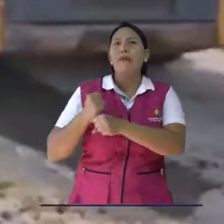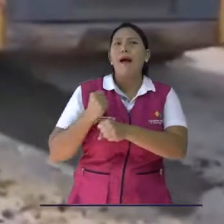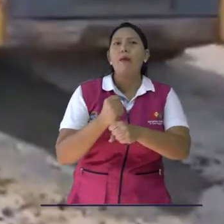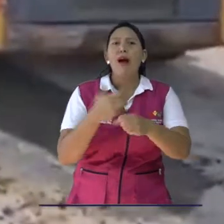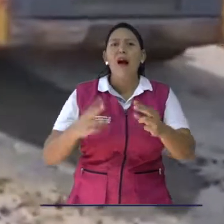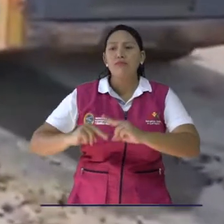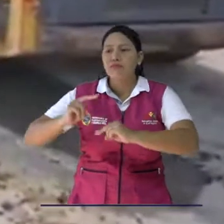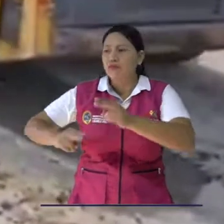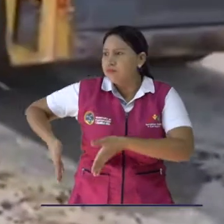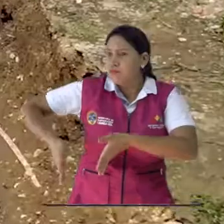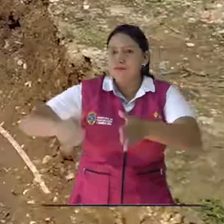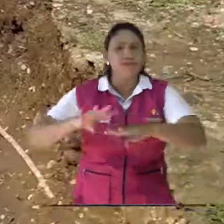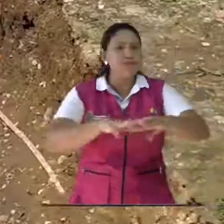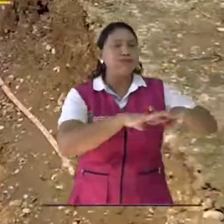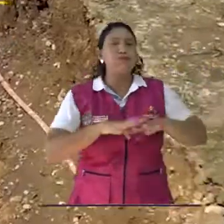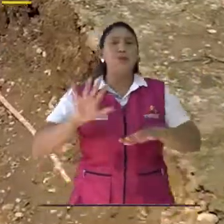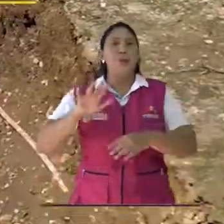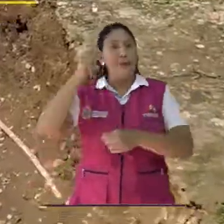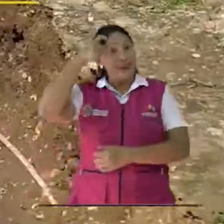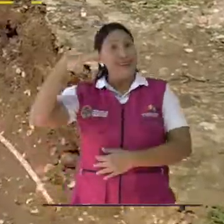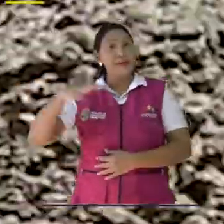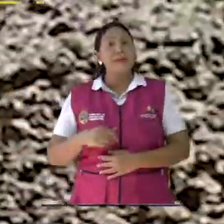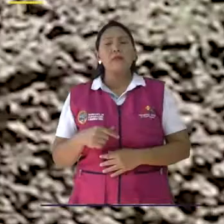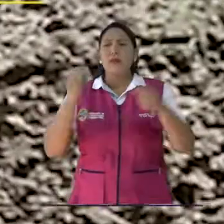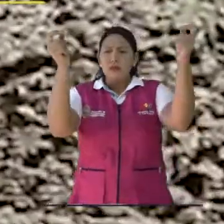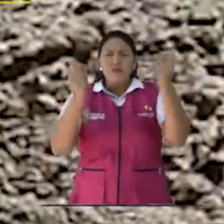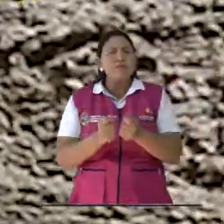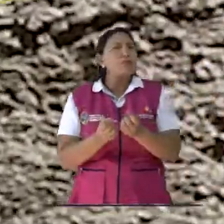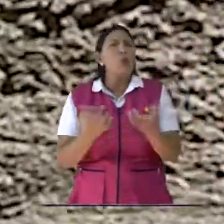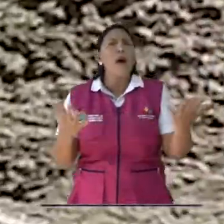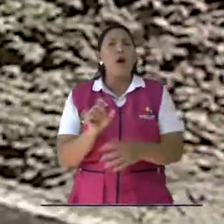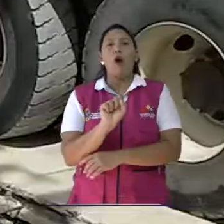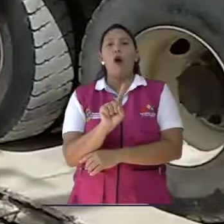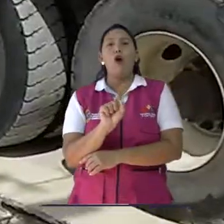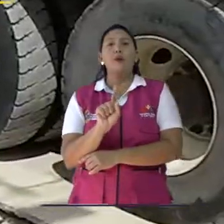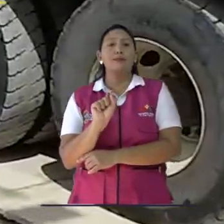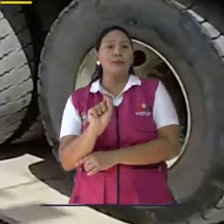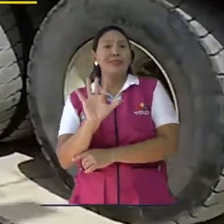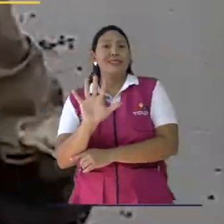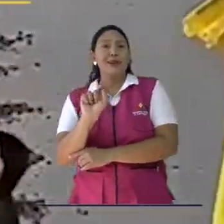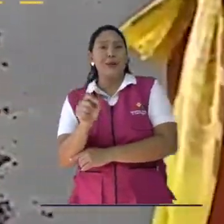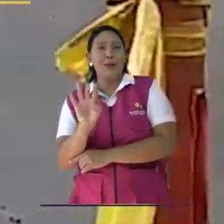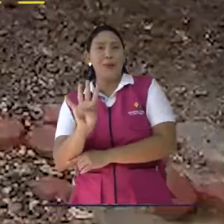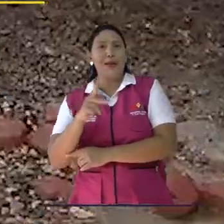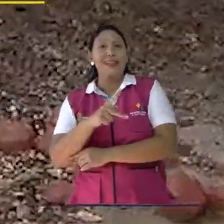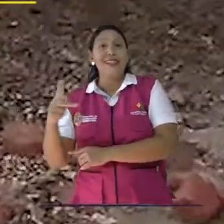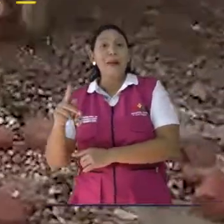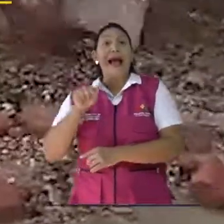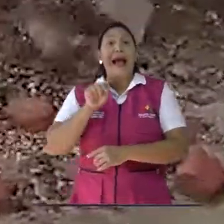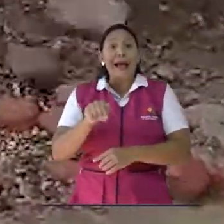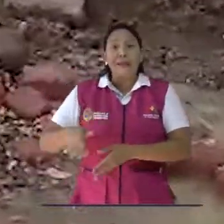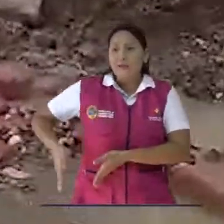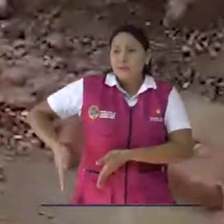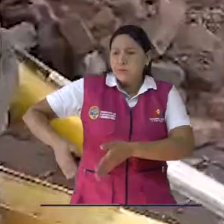malla vial en toda la ciudad. En total, 11,54 kilómetros de vías en concreto, asfalto y adoquín